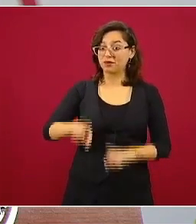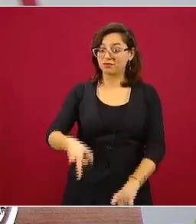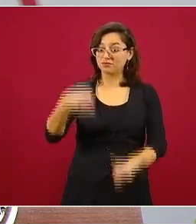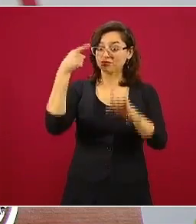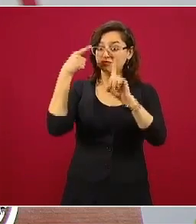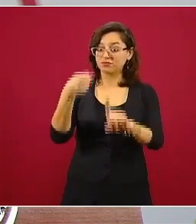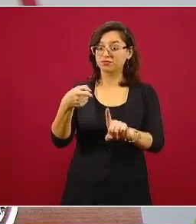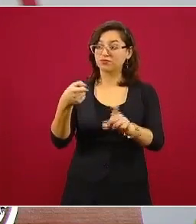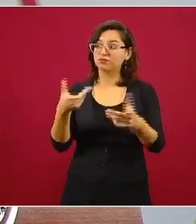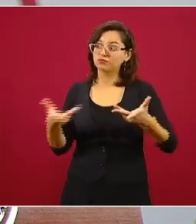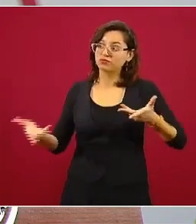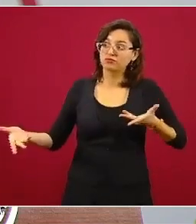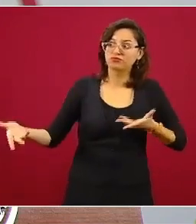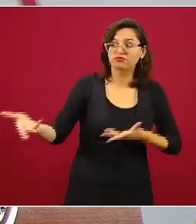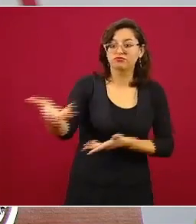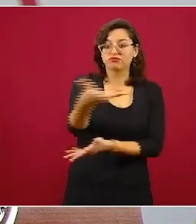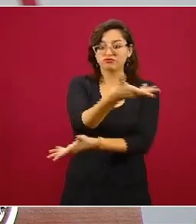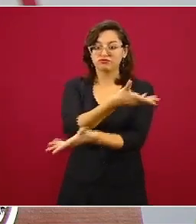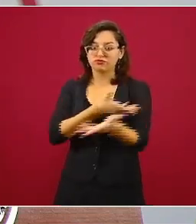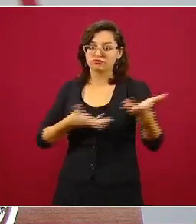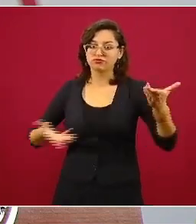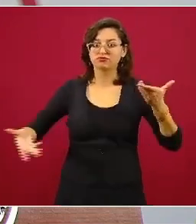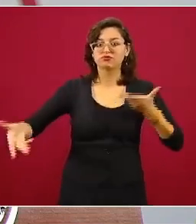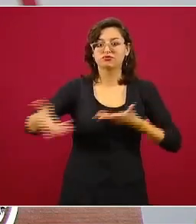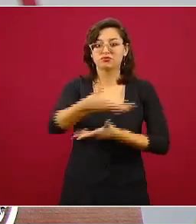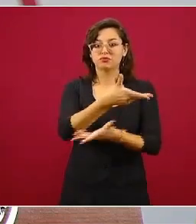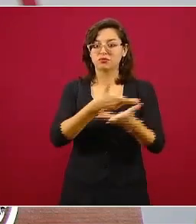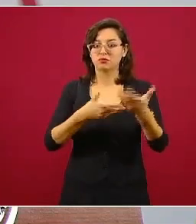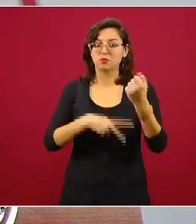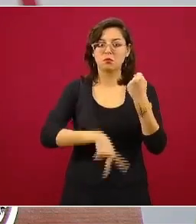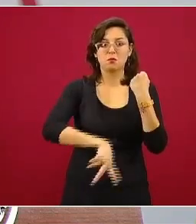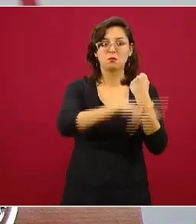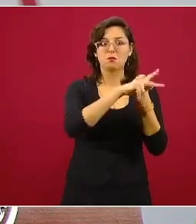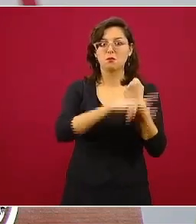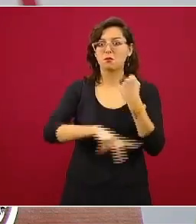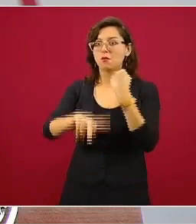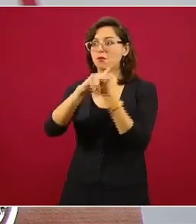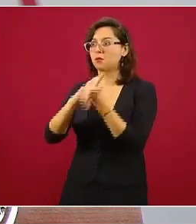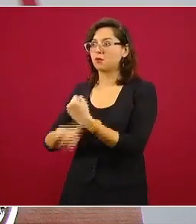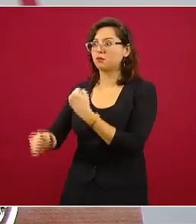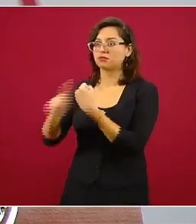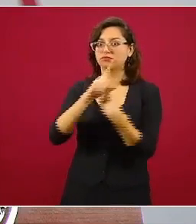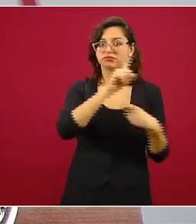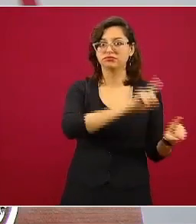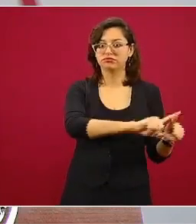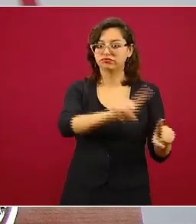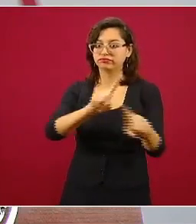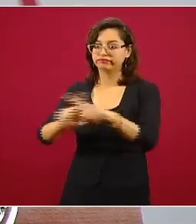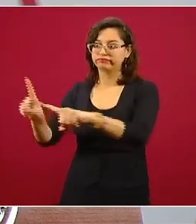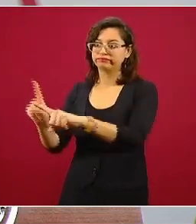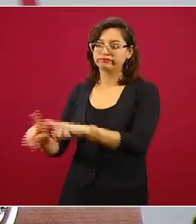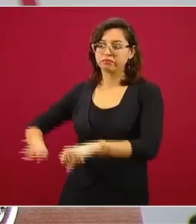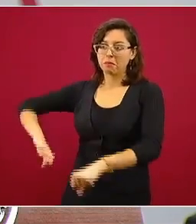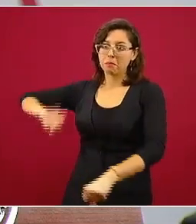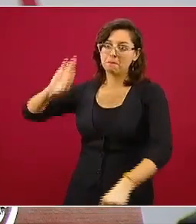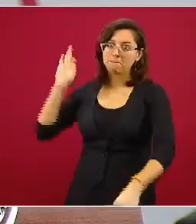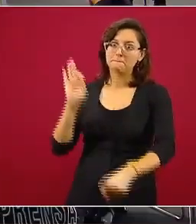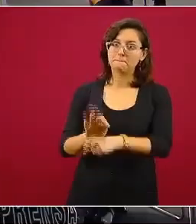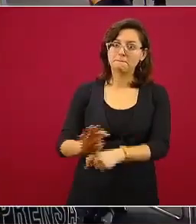la cooperación para el desarrollo y el bienestar de los pueblos y de las naciones.